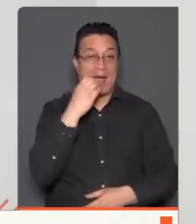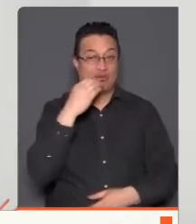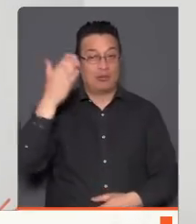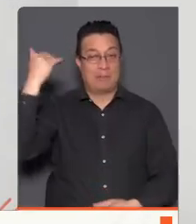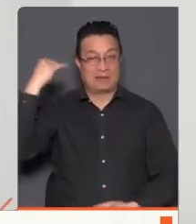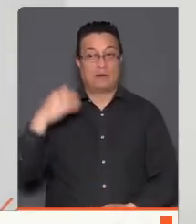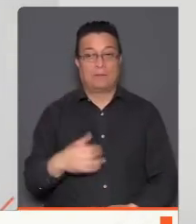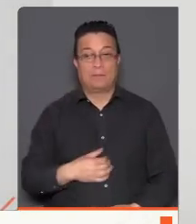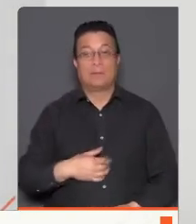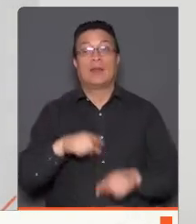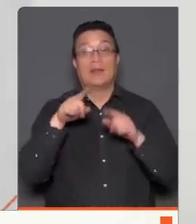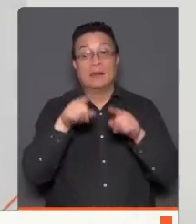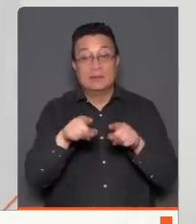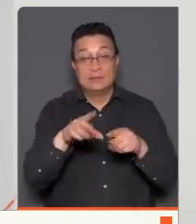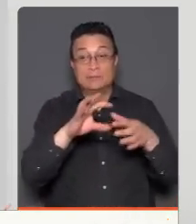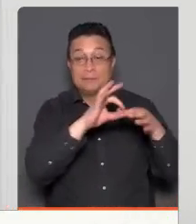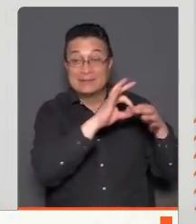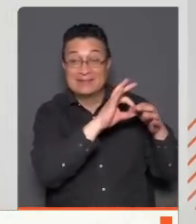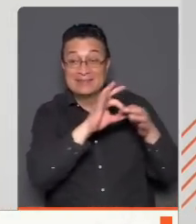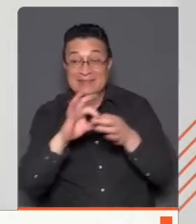donde firmará de italia